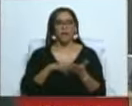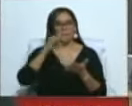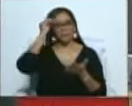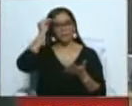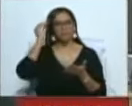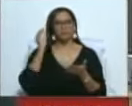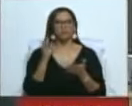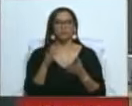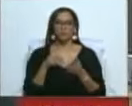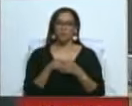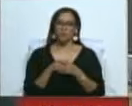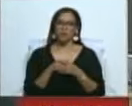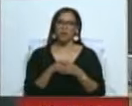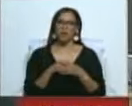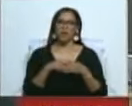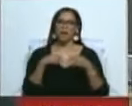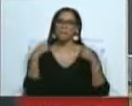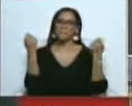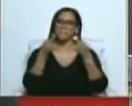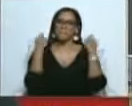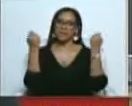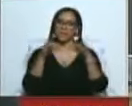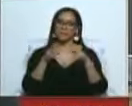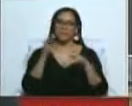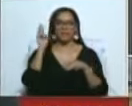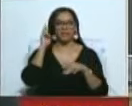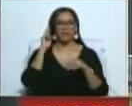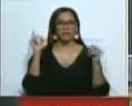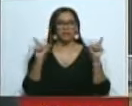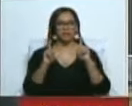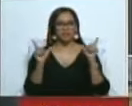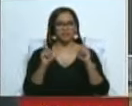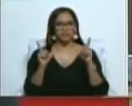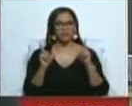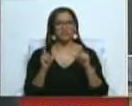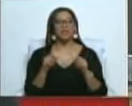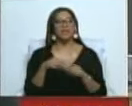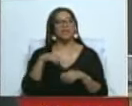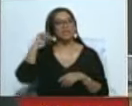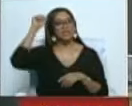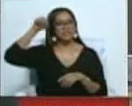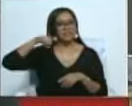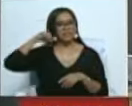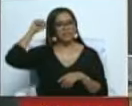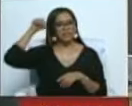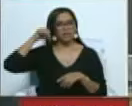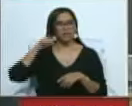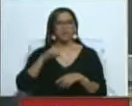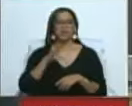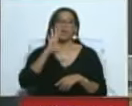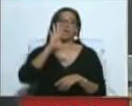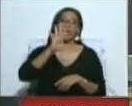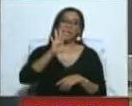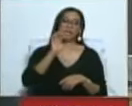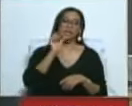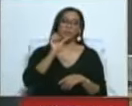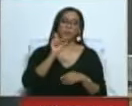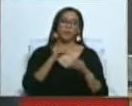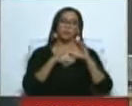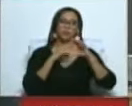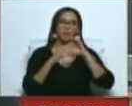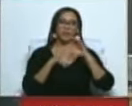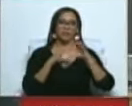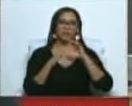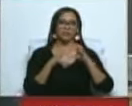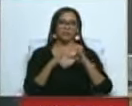escrita, la radio, la televisión y el cine. Y el quinto momento comunicacional, ahí